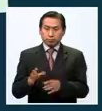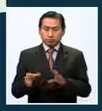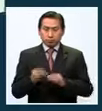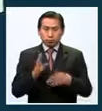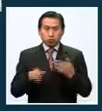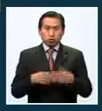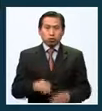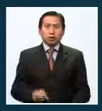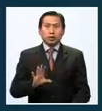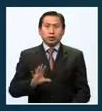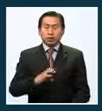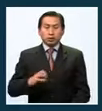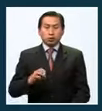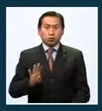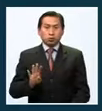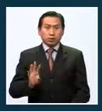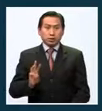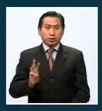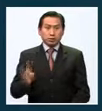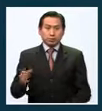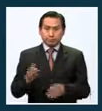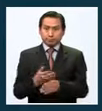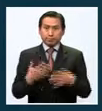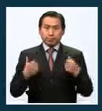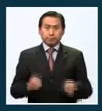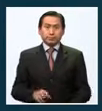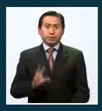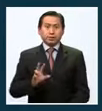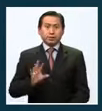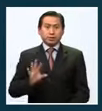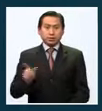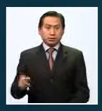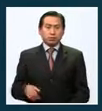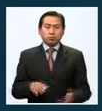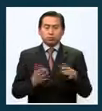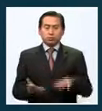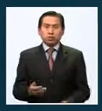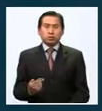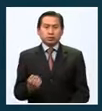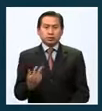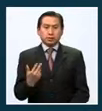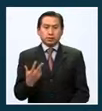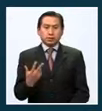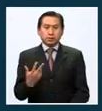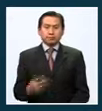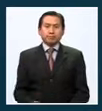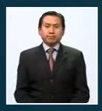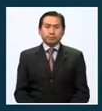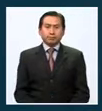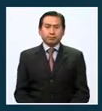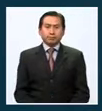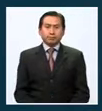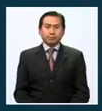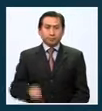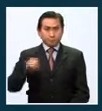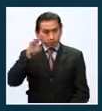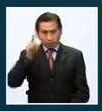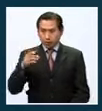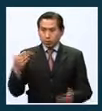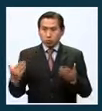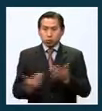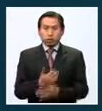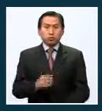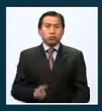total 546, pacientes recuperados 35, decesos 13. Tarija,